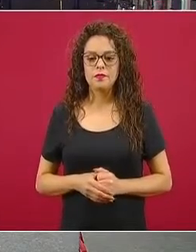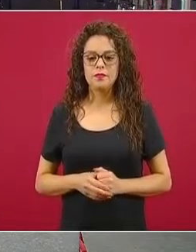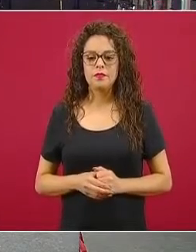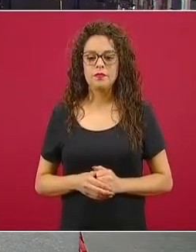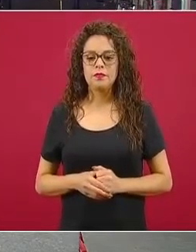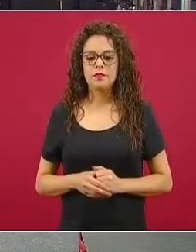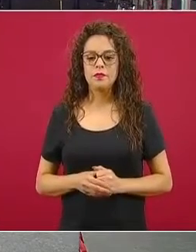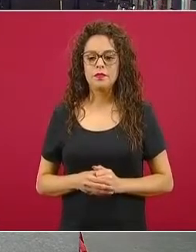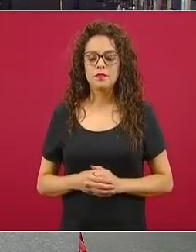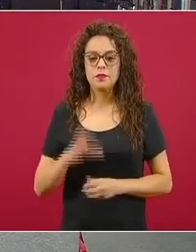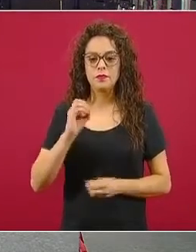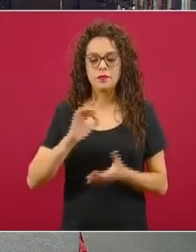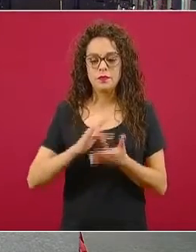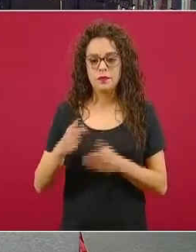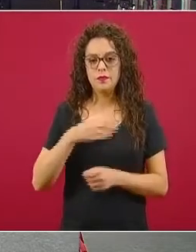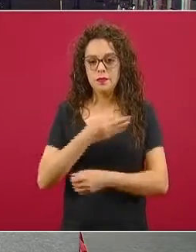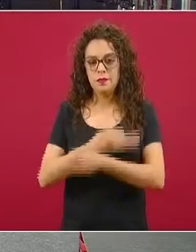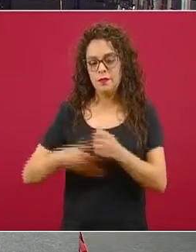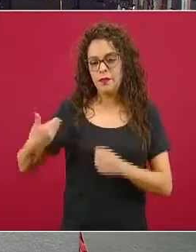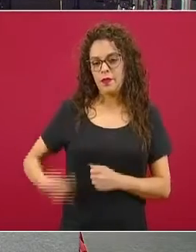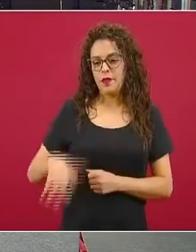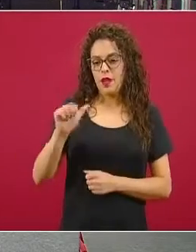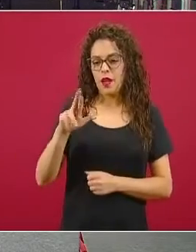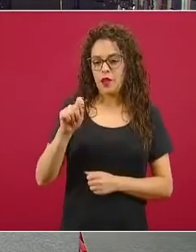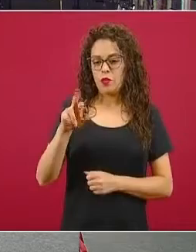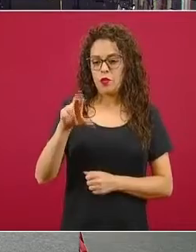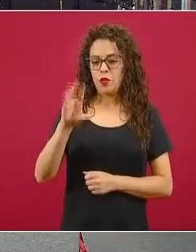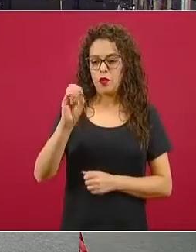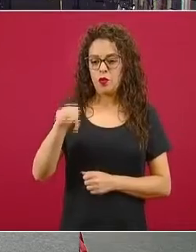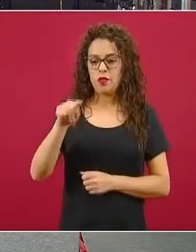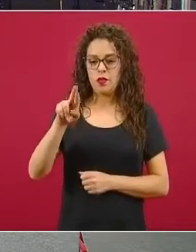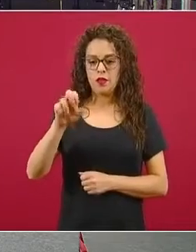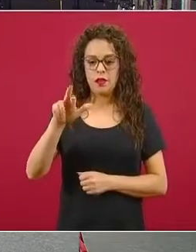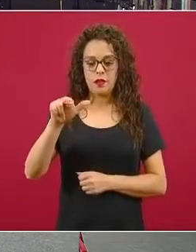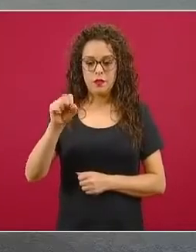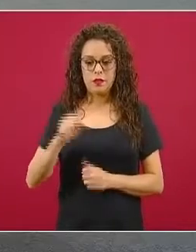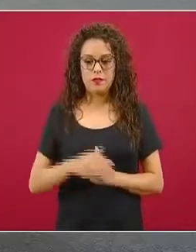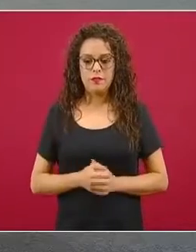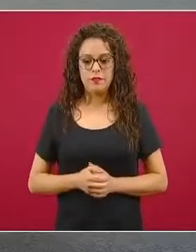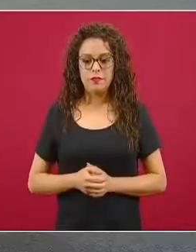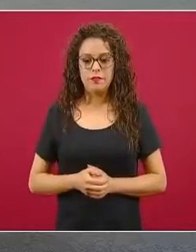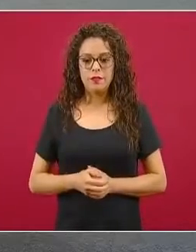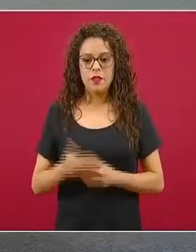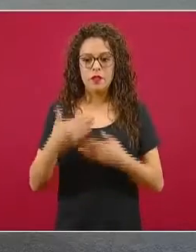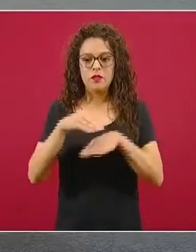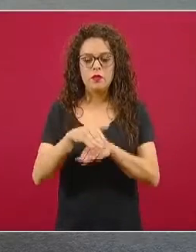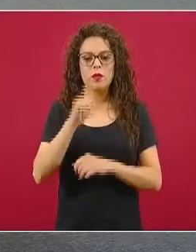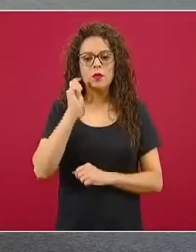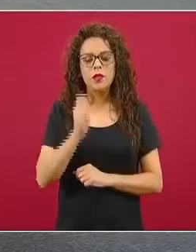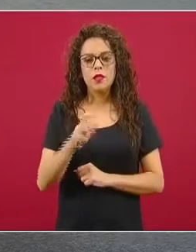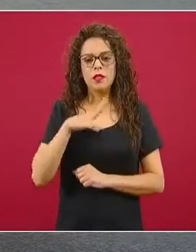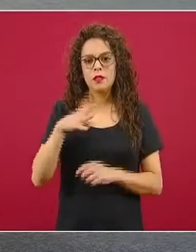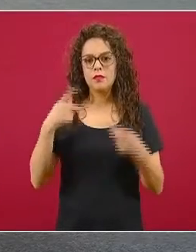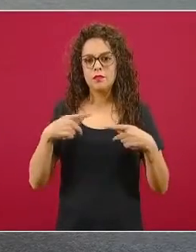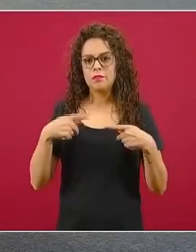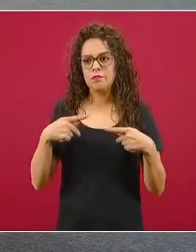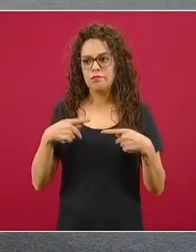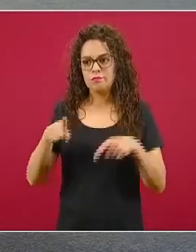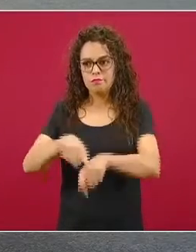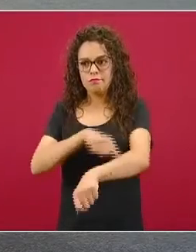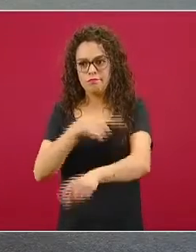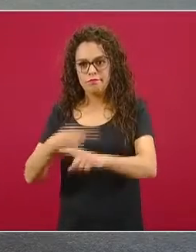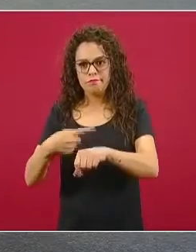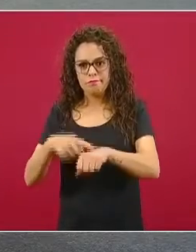Gracias, buenas tardes. Arturo Contreras, de Pie de Página. Sobre los casos de COVID de larga duración, ¿no?, o de las secuelas crónicas que deja,